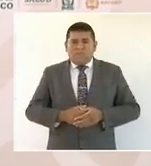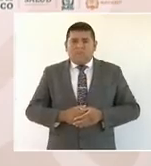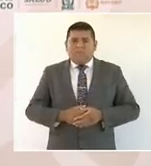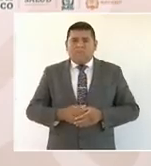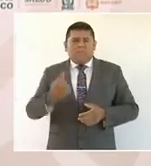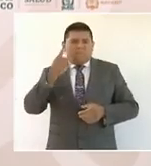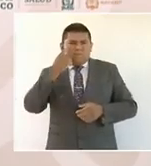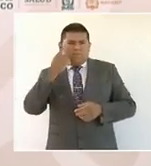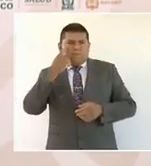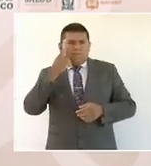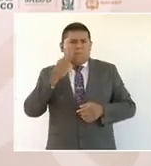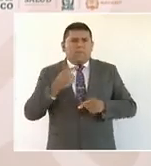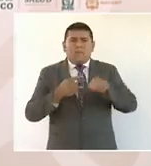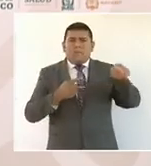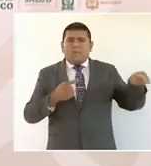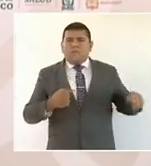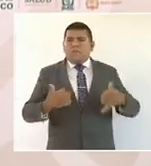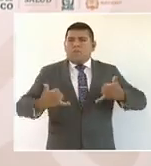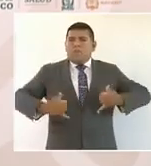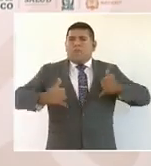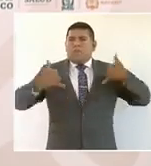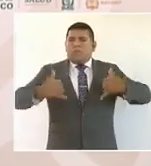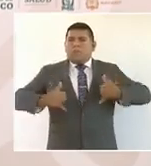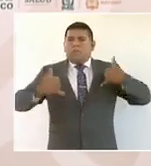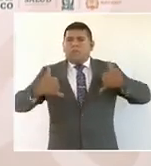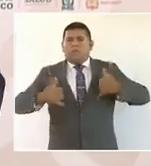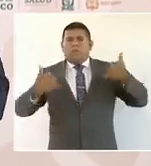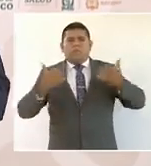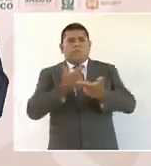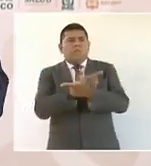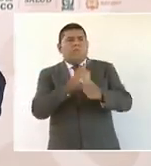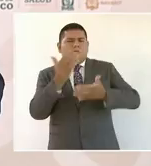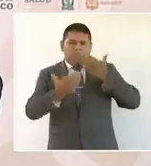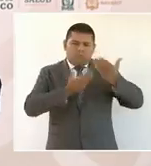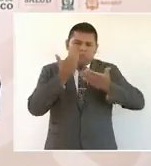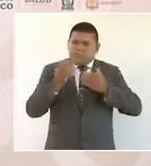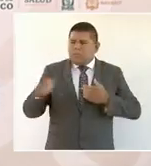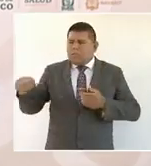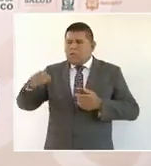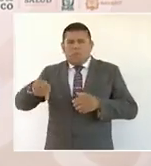impedían que los jóvenes pudieran estudiar.